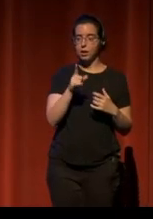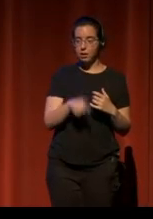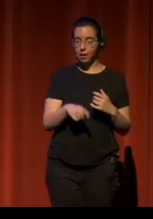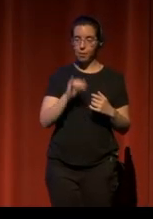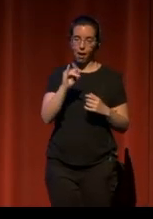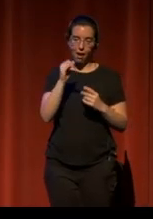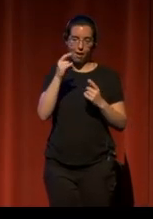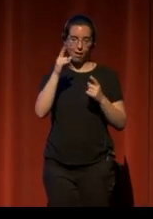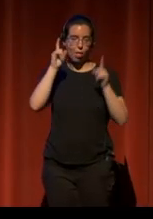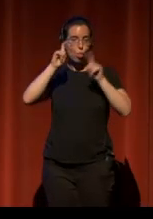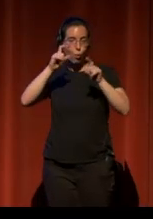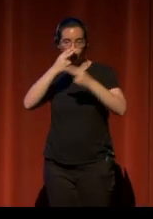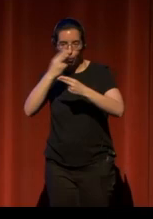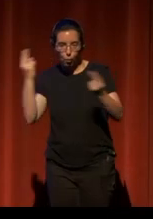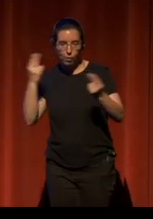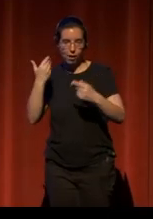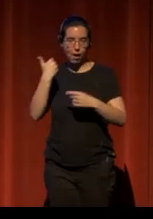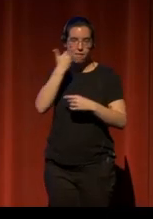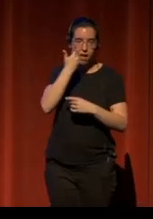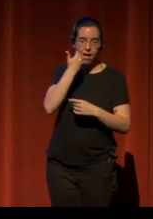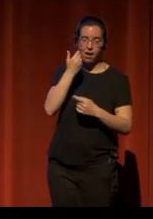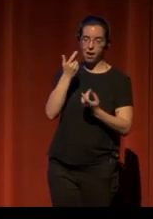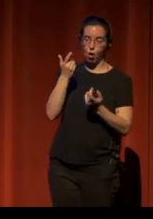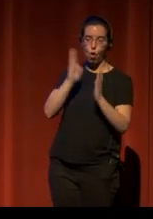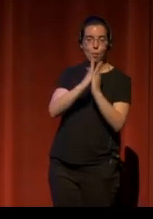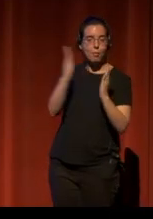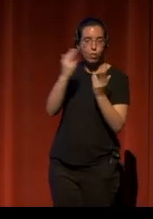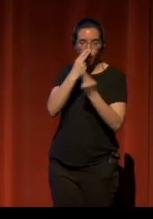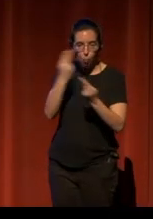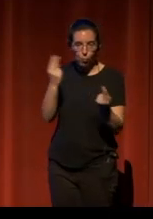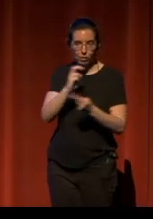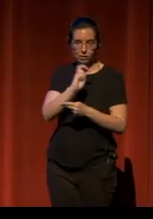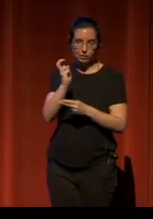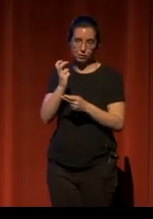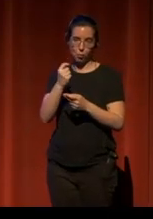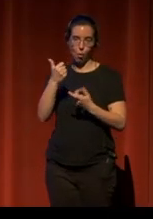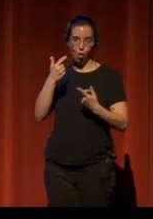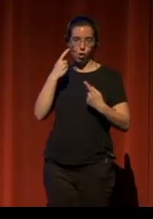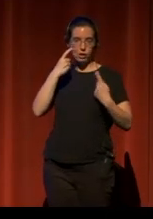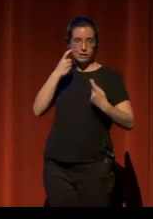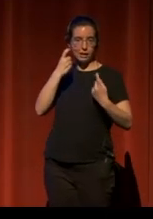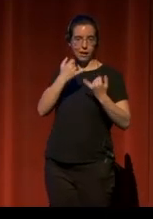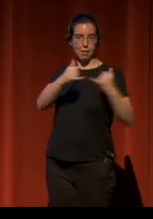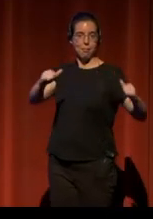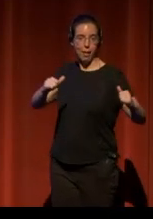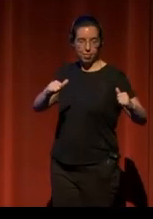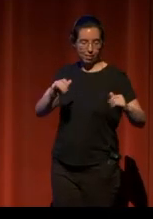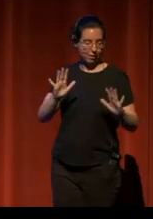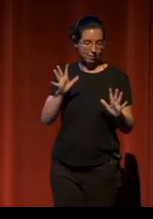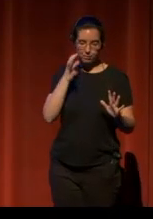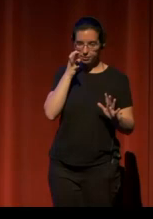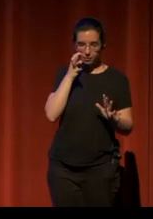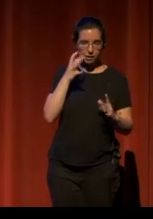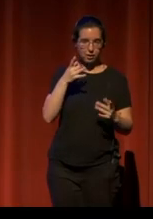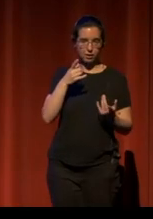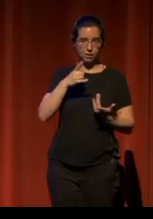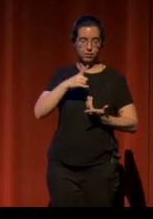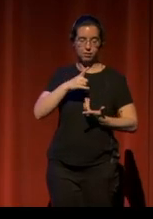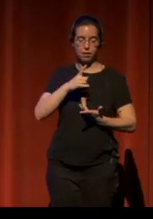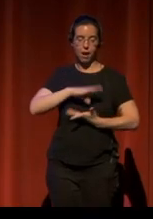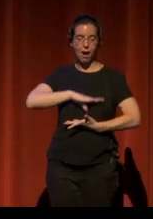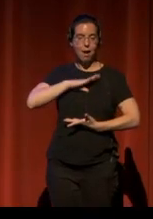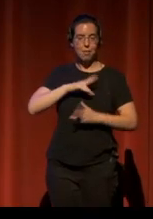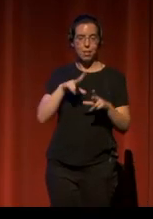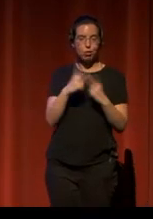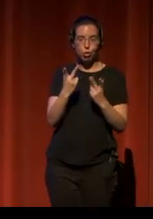educación pública las becas o las bibliotecas públicas intentando compensar esto lo cierto es que el her capital Social